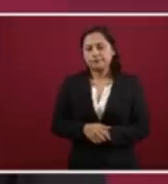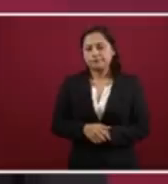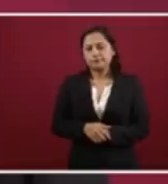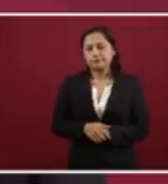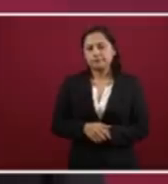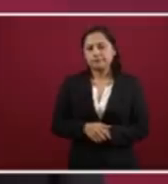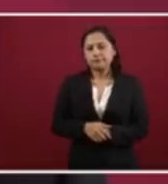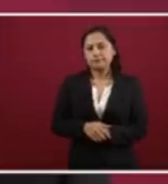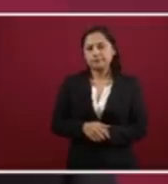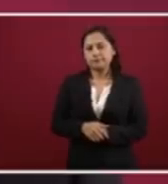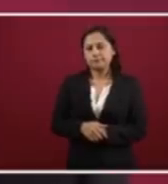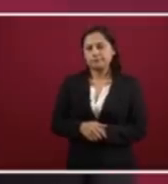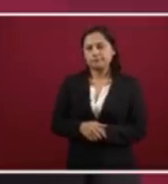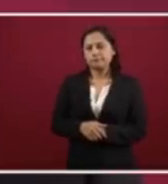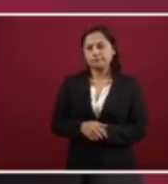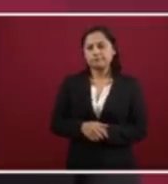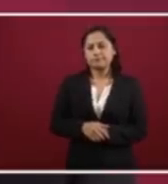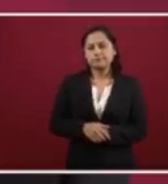no los que